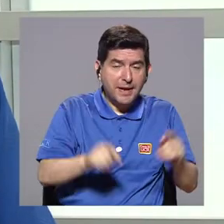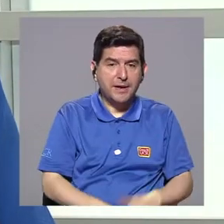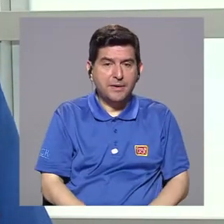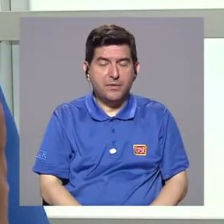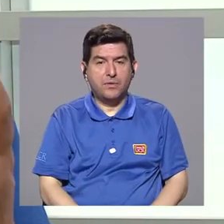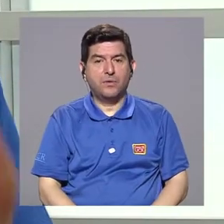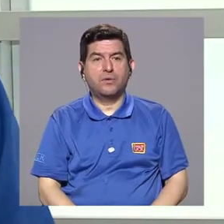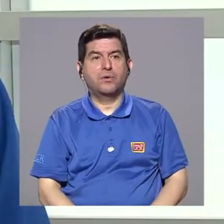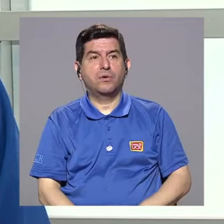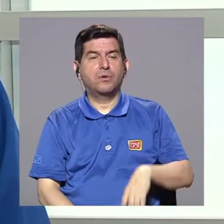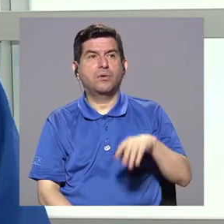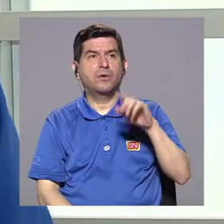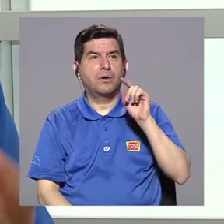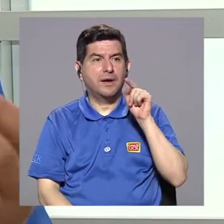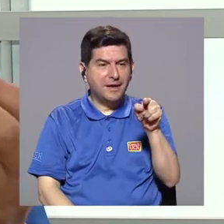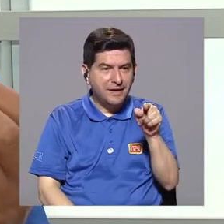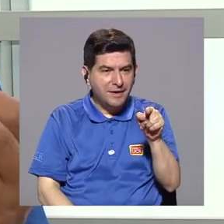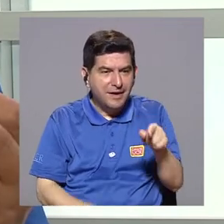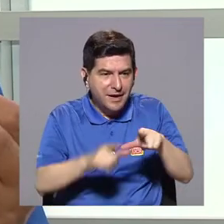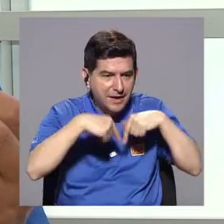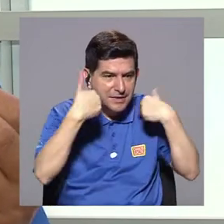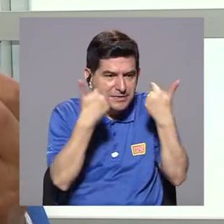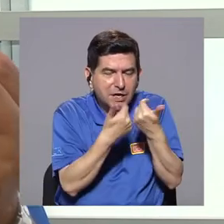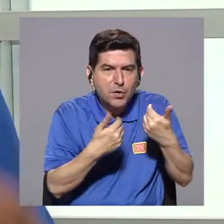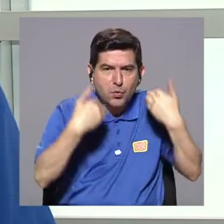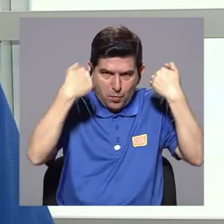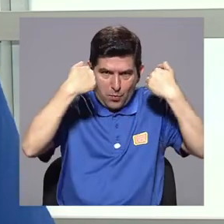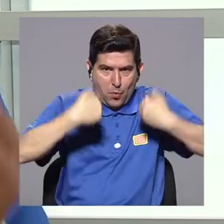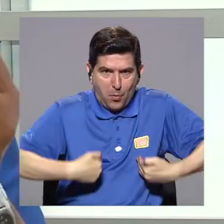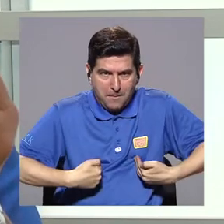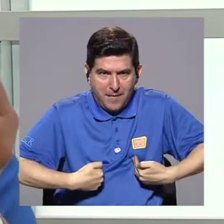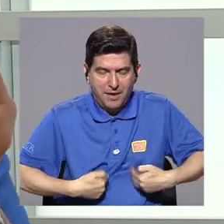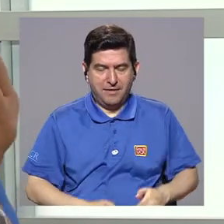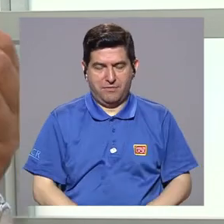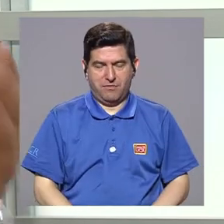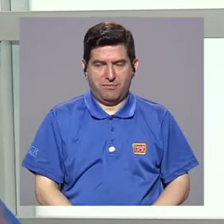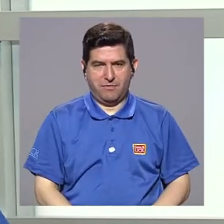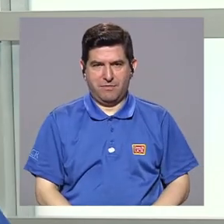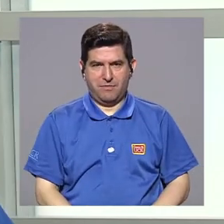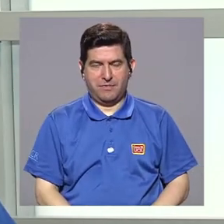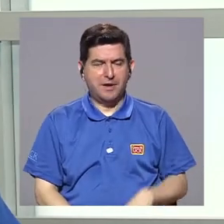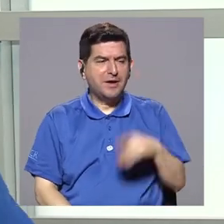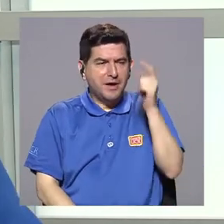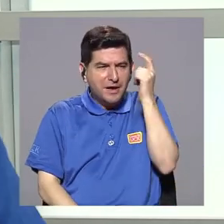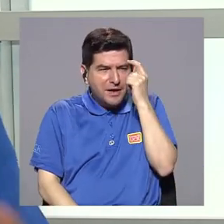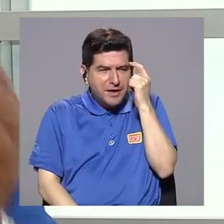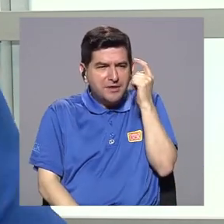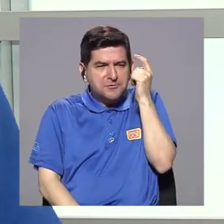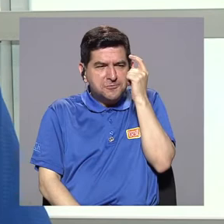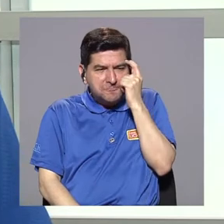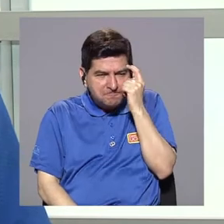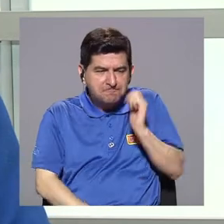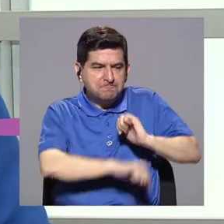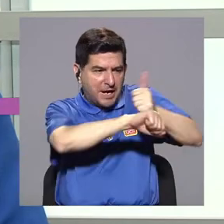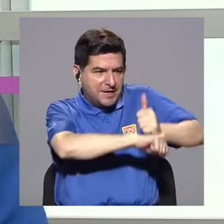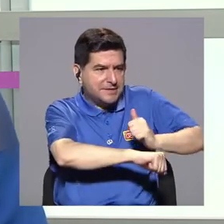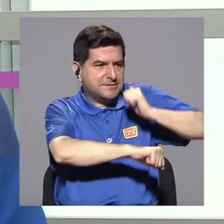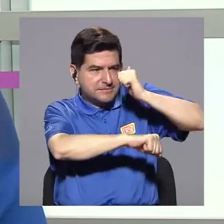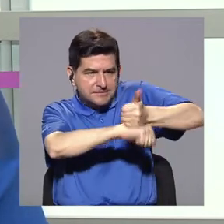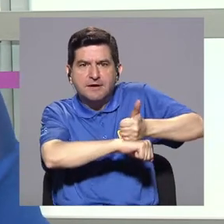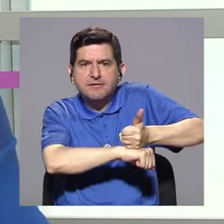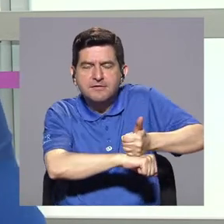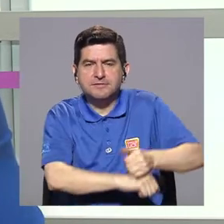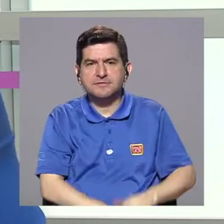pero hay una materia, un grupo humano, una masa crítica humana pensante que es la que